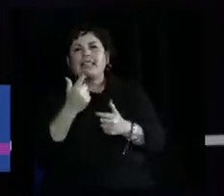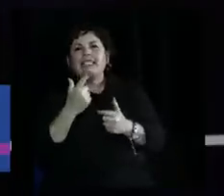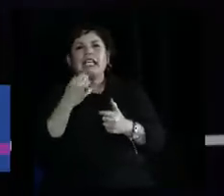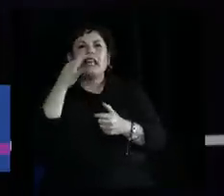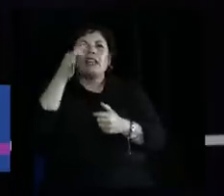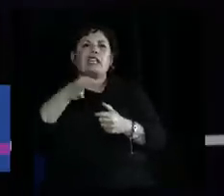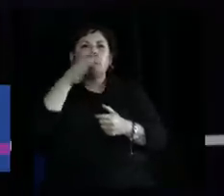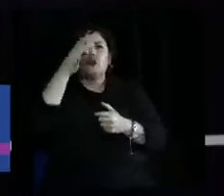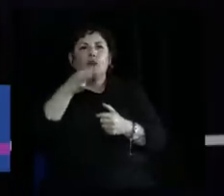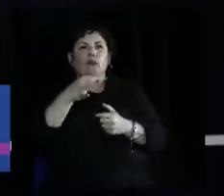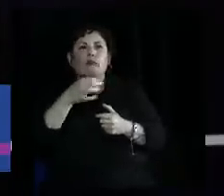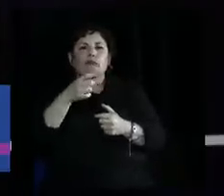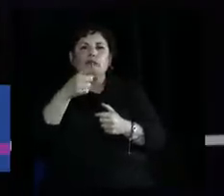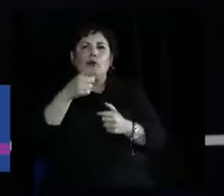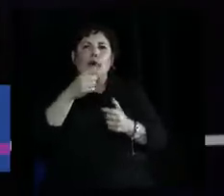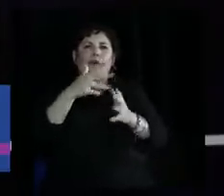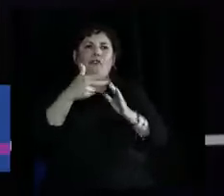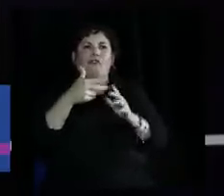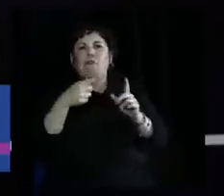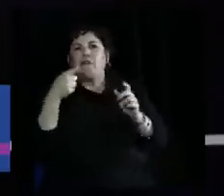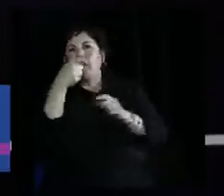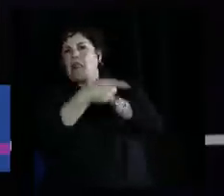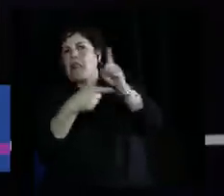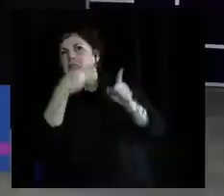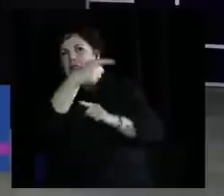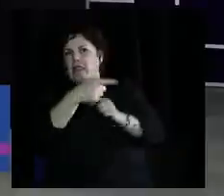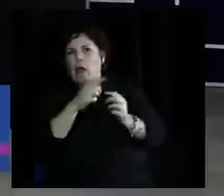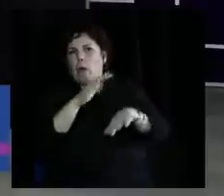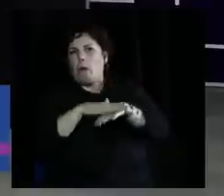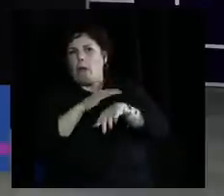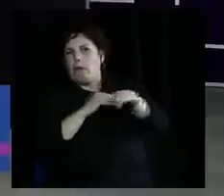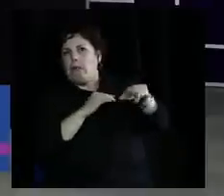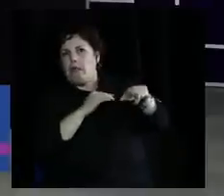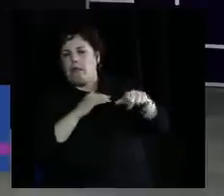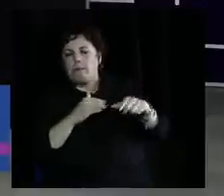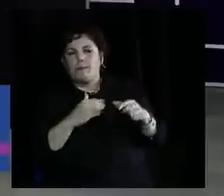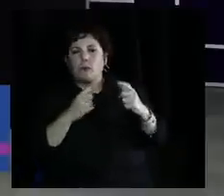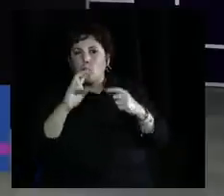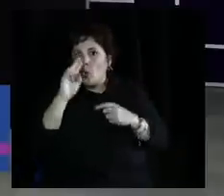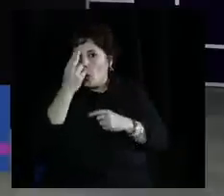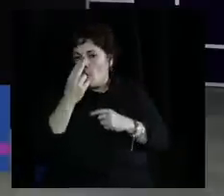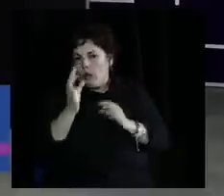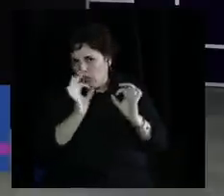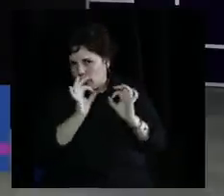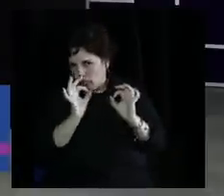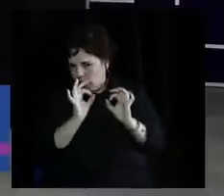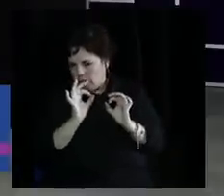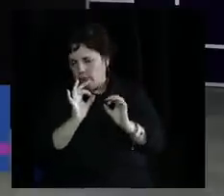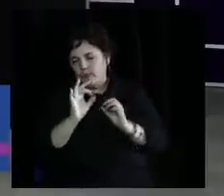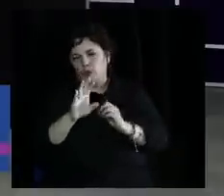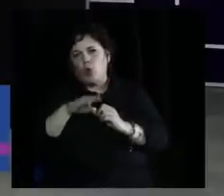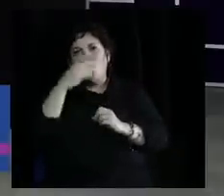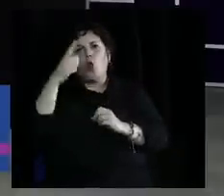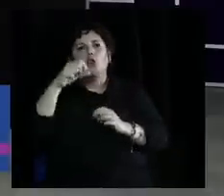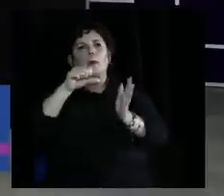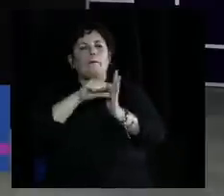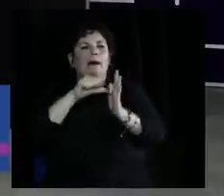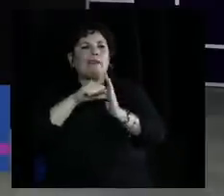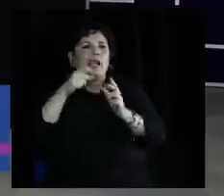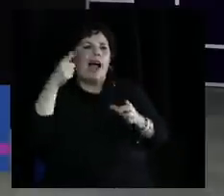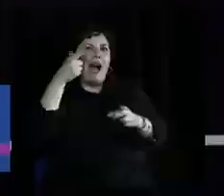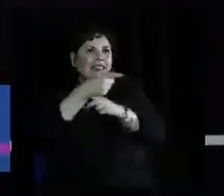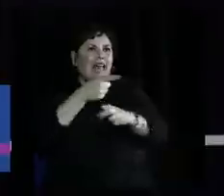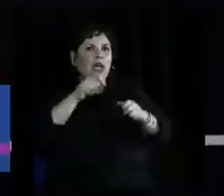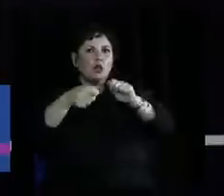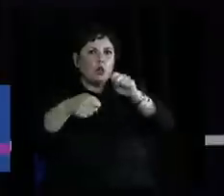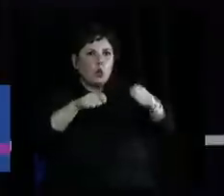discurso estigmatizante. Así que vemos que en realidad no se registran en Uruguay, como en otros países, ataques del tipo de